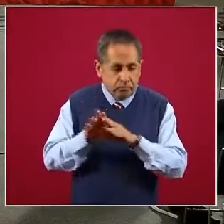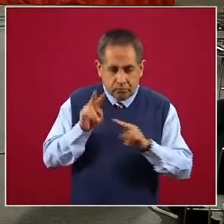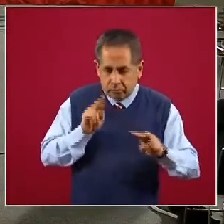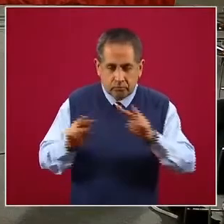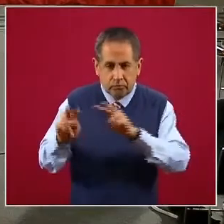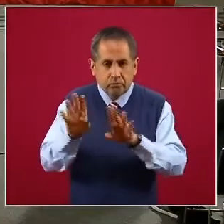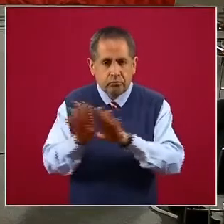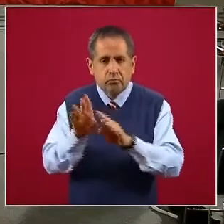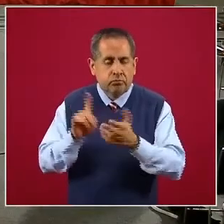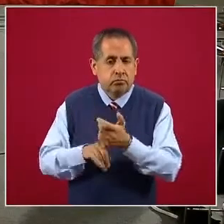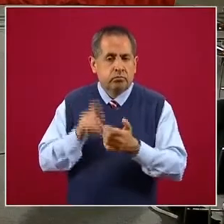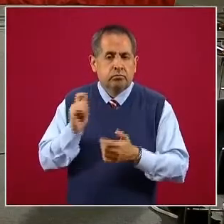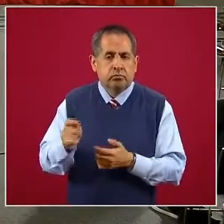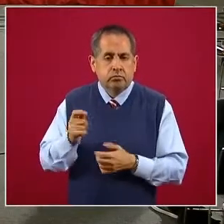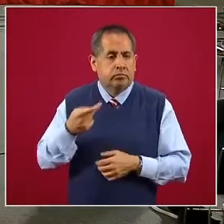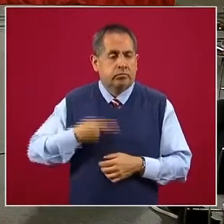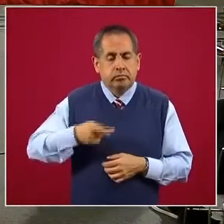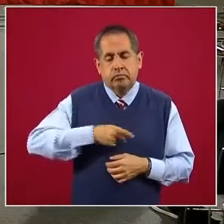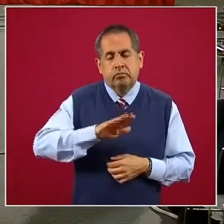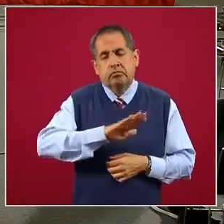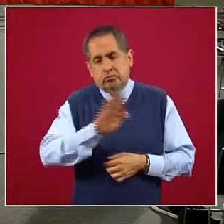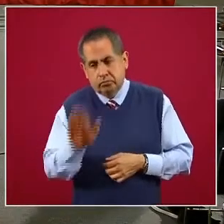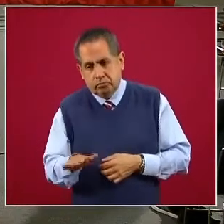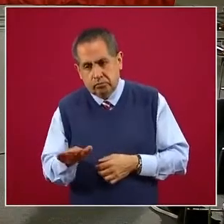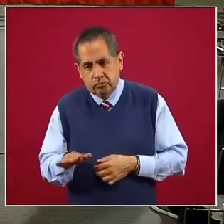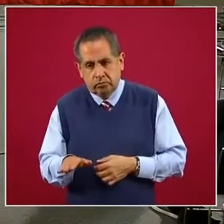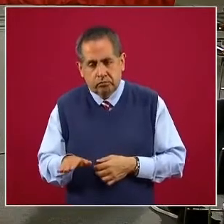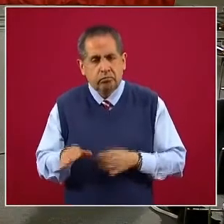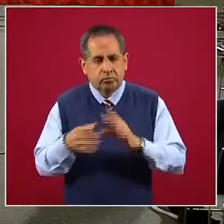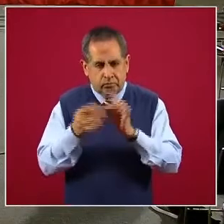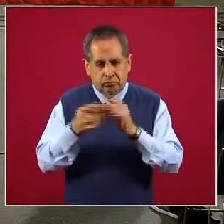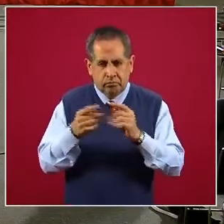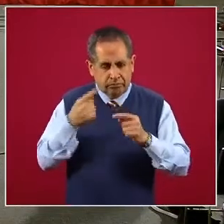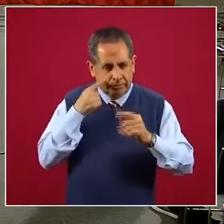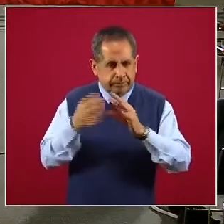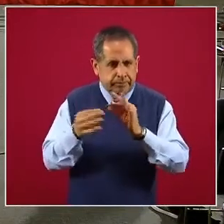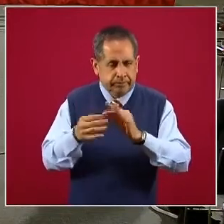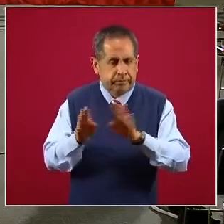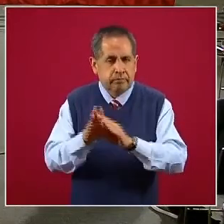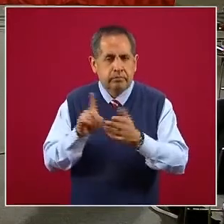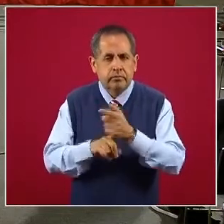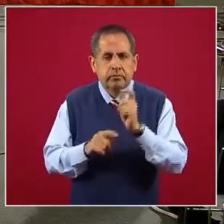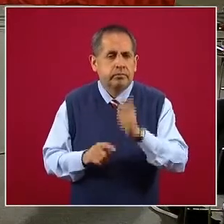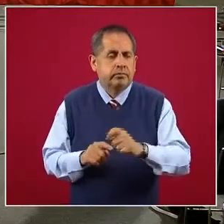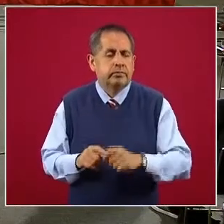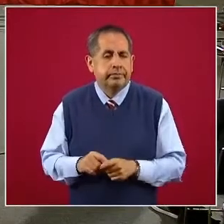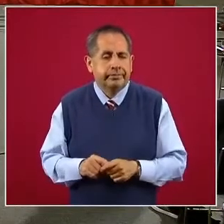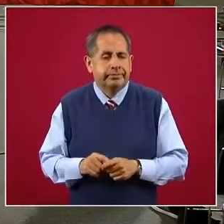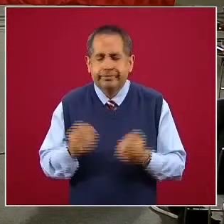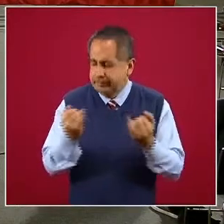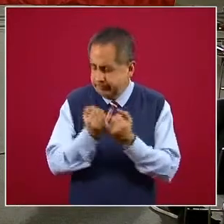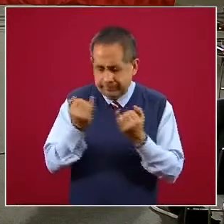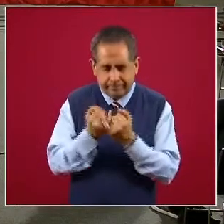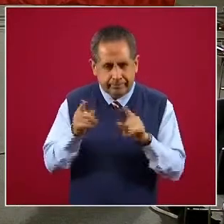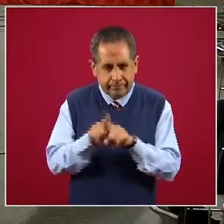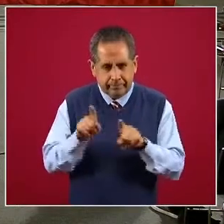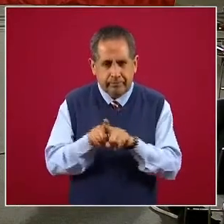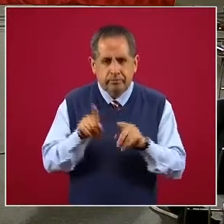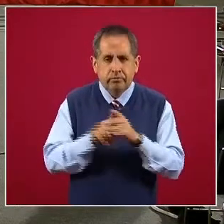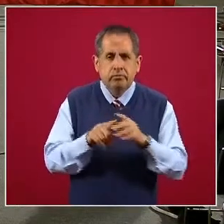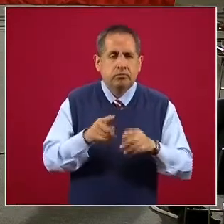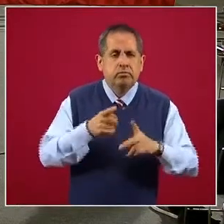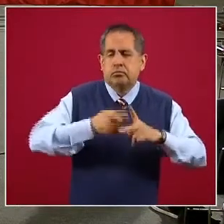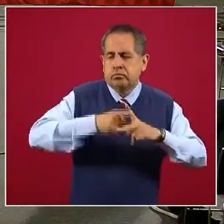escenario de las defunciones que han ocurrido, que es la siguiente diapositiva. Es la misma explicación del